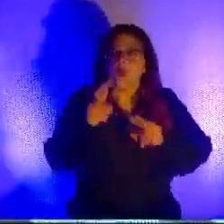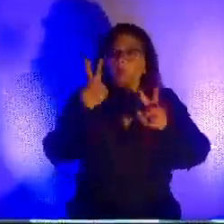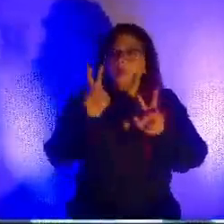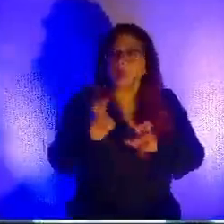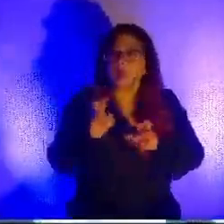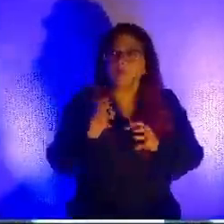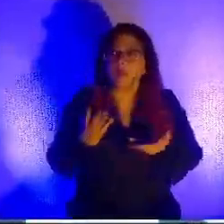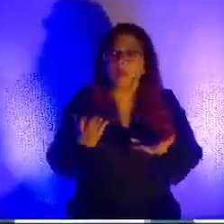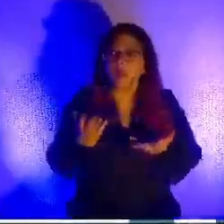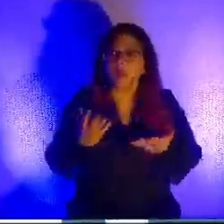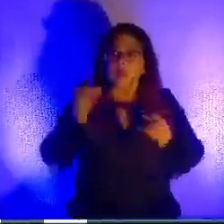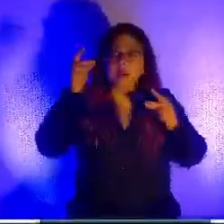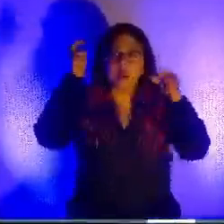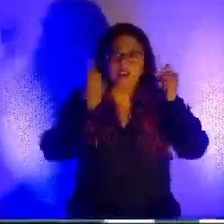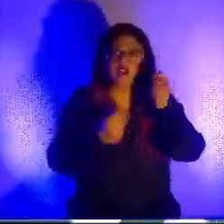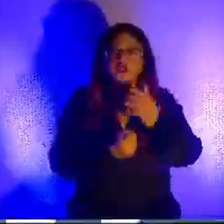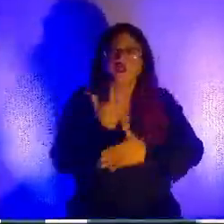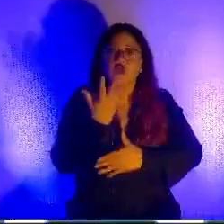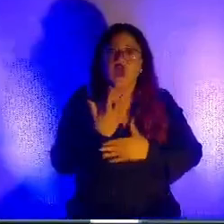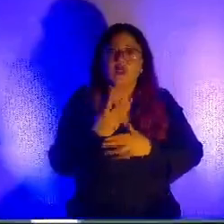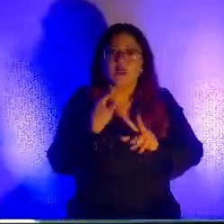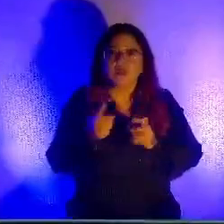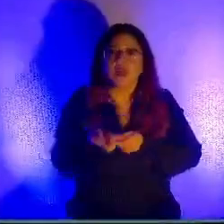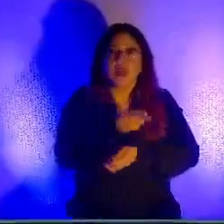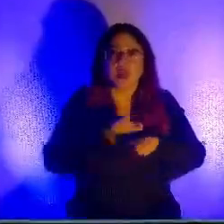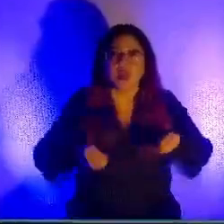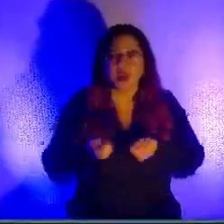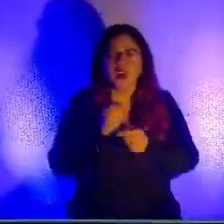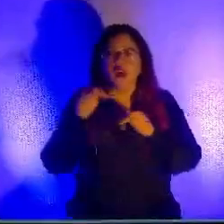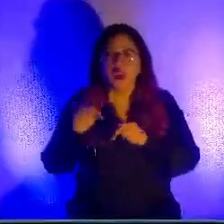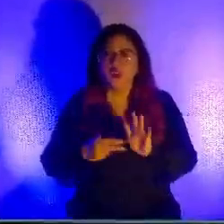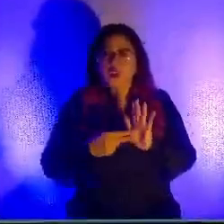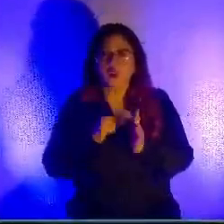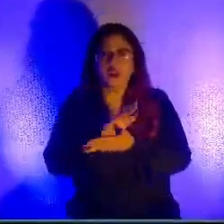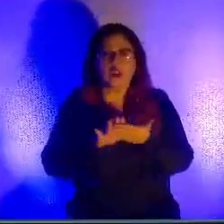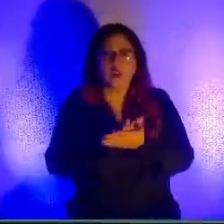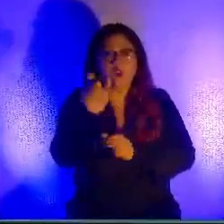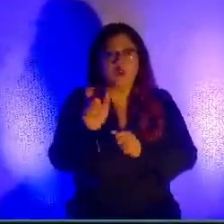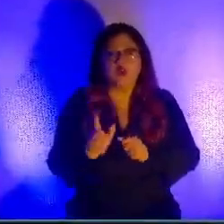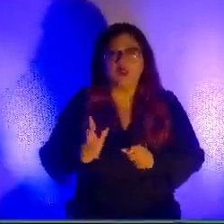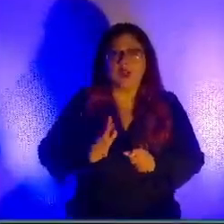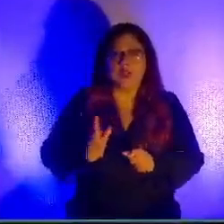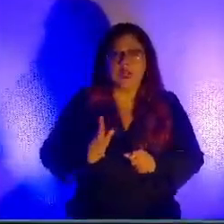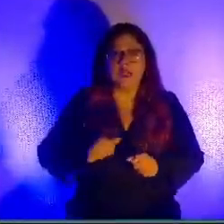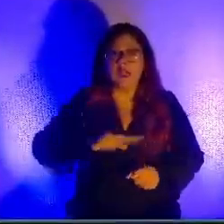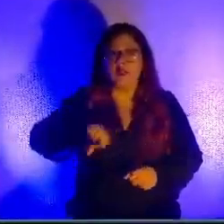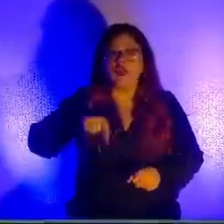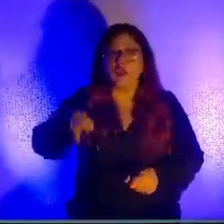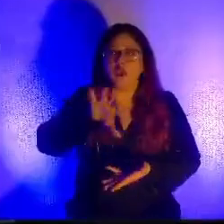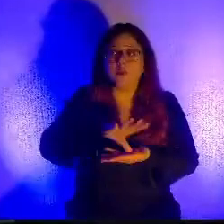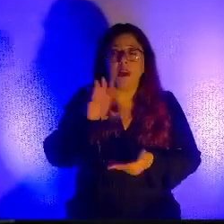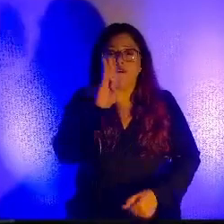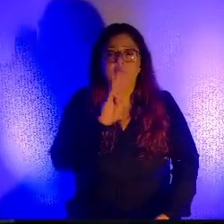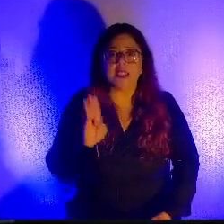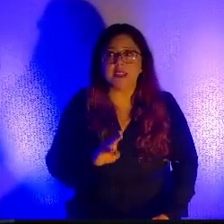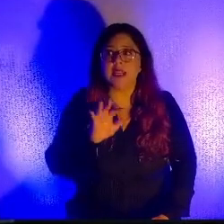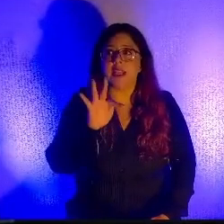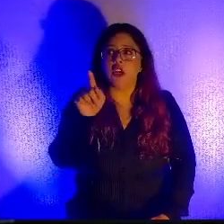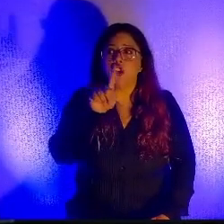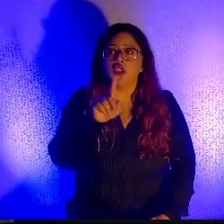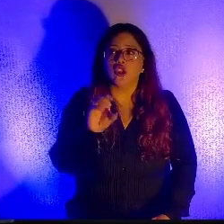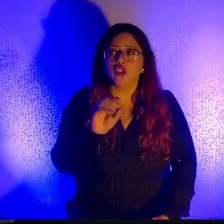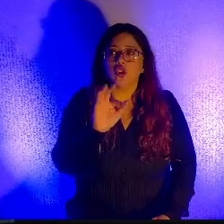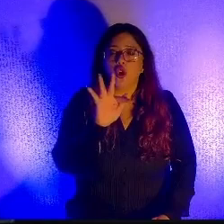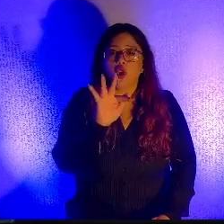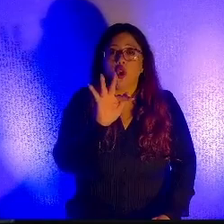disrupción viene de creación de nuevos modelos de negocios acá es un ejemplo de un cliente nuestro Este es de Brasil Sofía